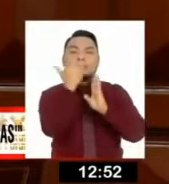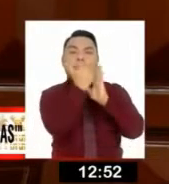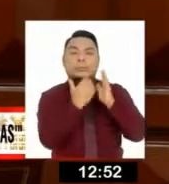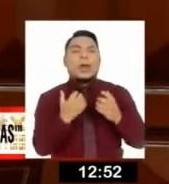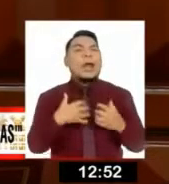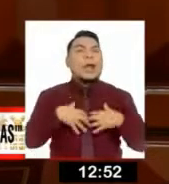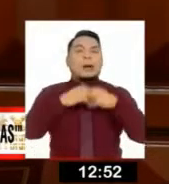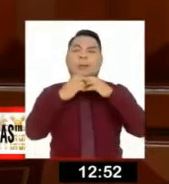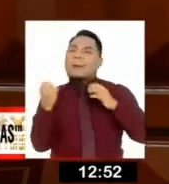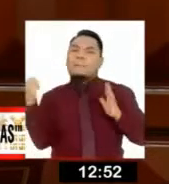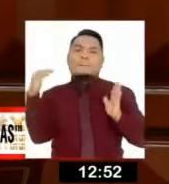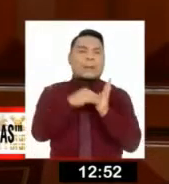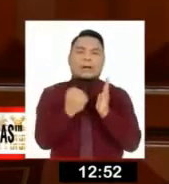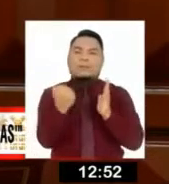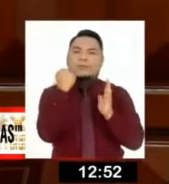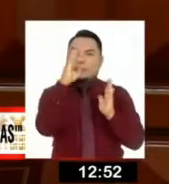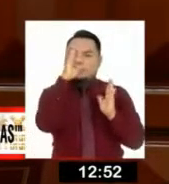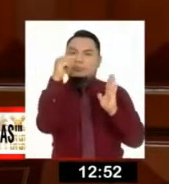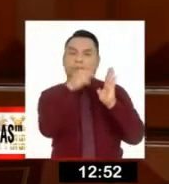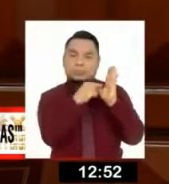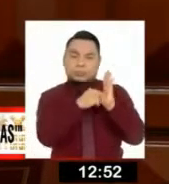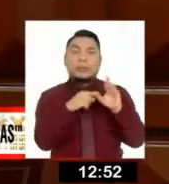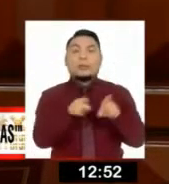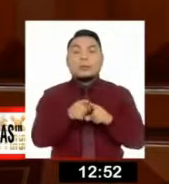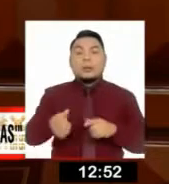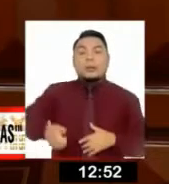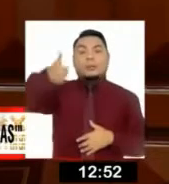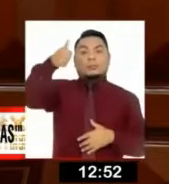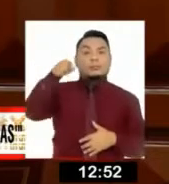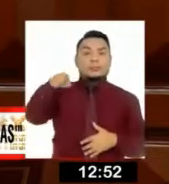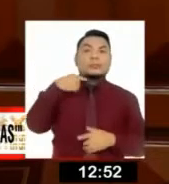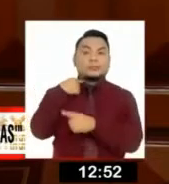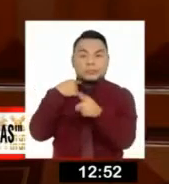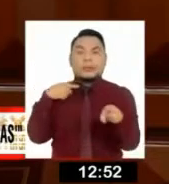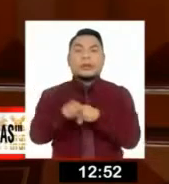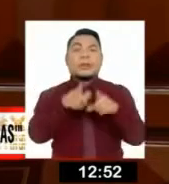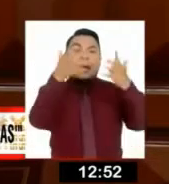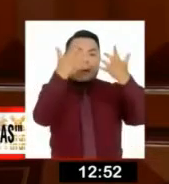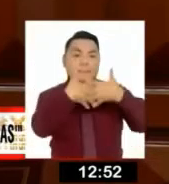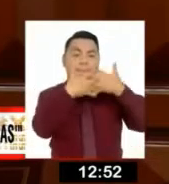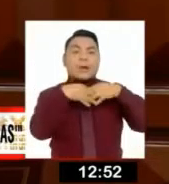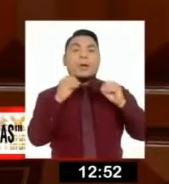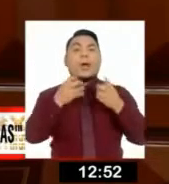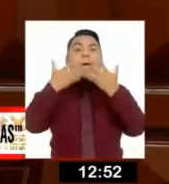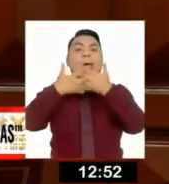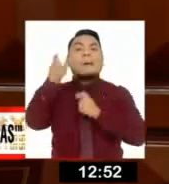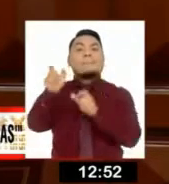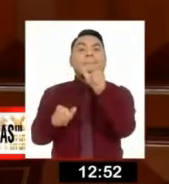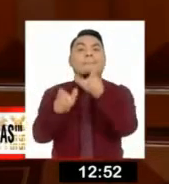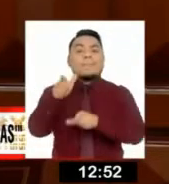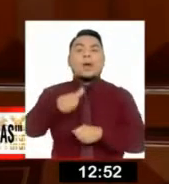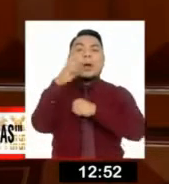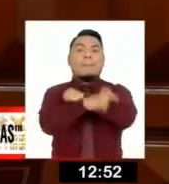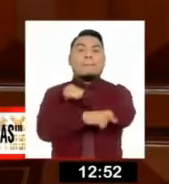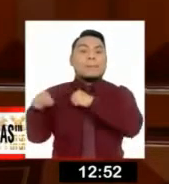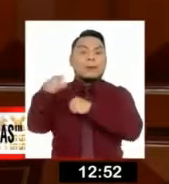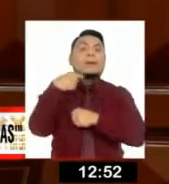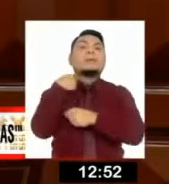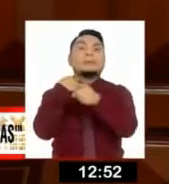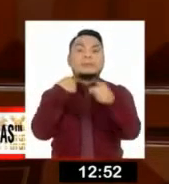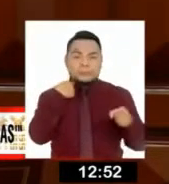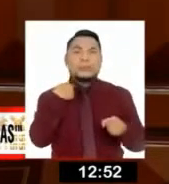reforzarlas, tanto en lo referente a los funcionarios públicos como a las empresas y empresarios nacionales y extranjeros